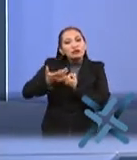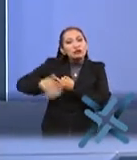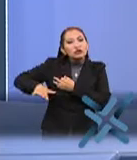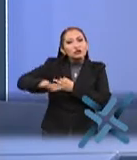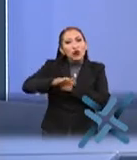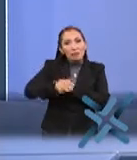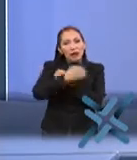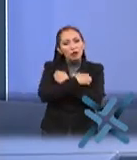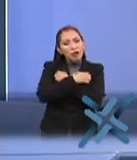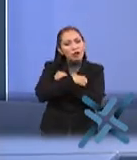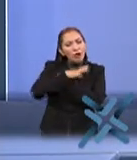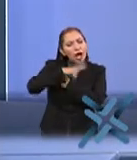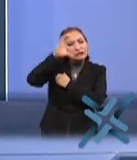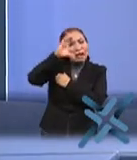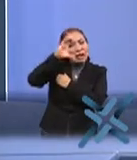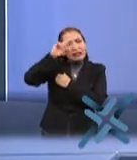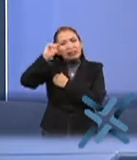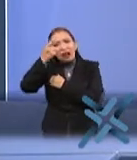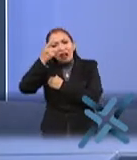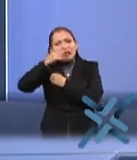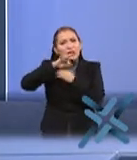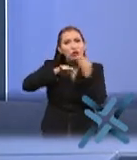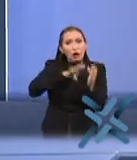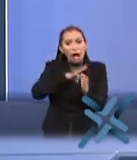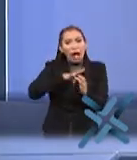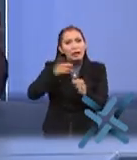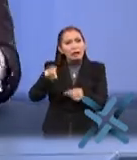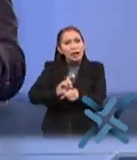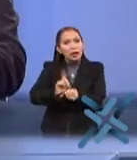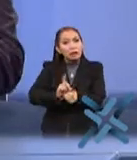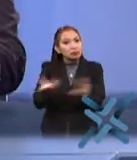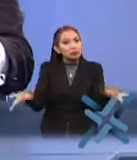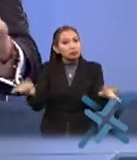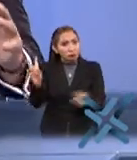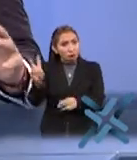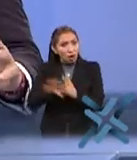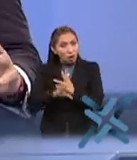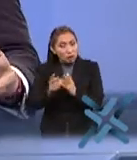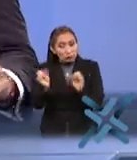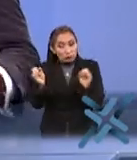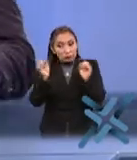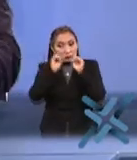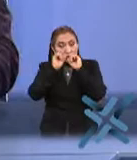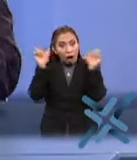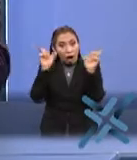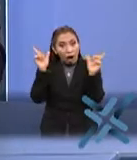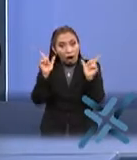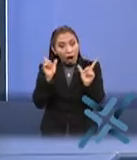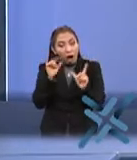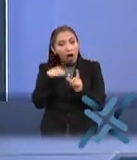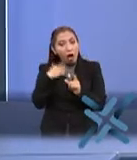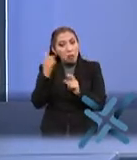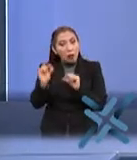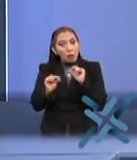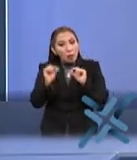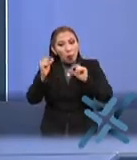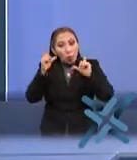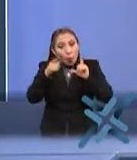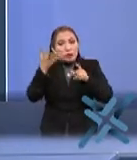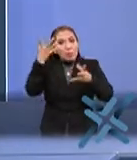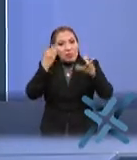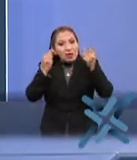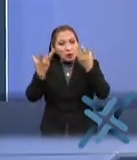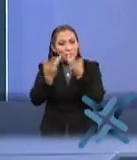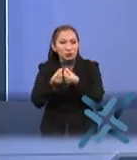la educación, la ciencia, la tecnología nos ofrecen en la cotidianidad. Cosas realmente sorprendentes, nos vamos a ir sorprendiendo y